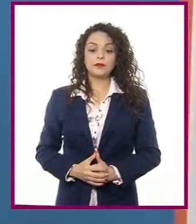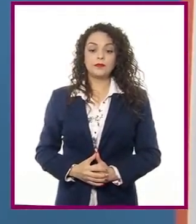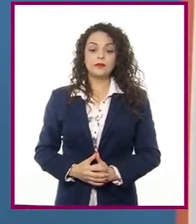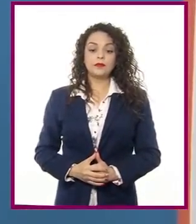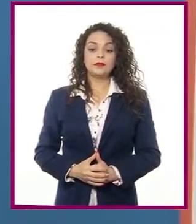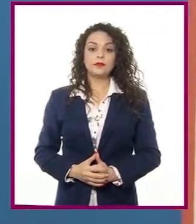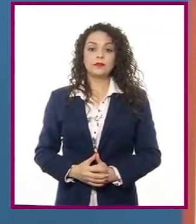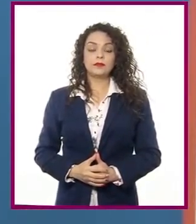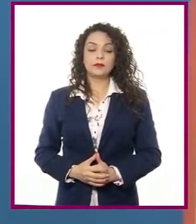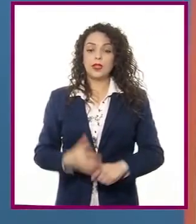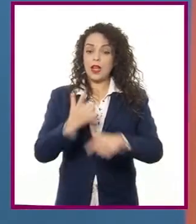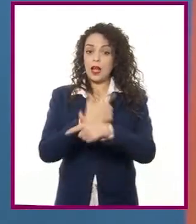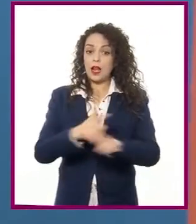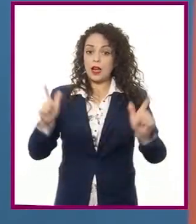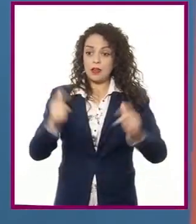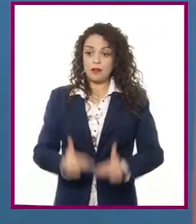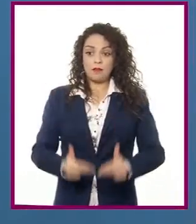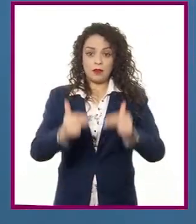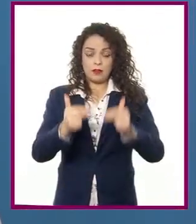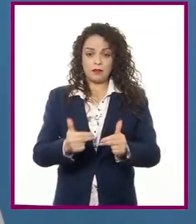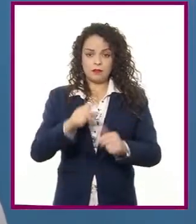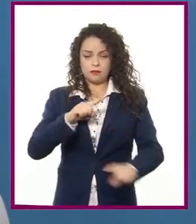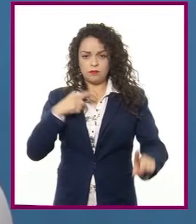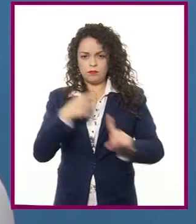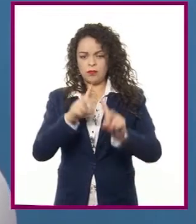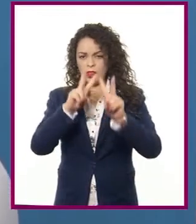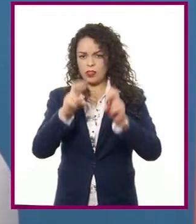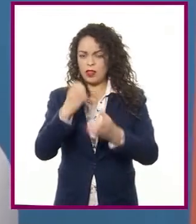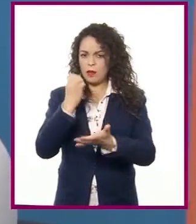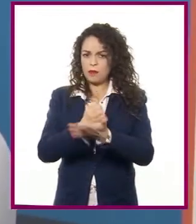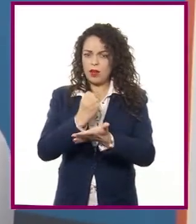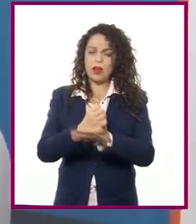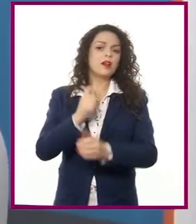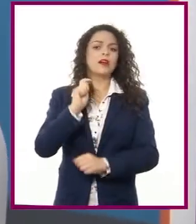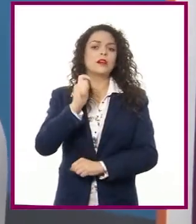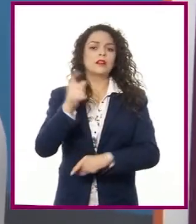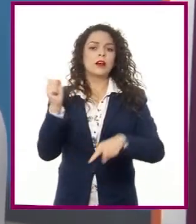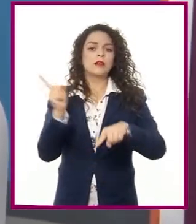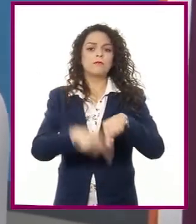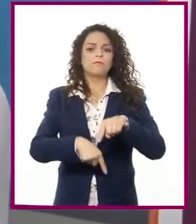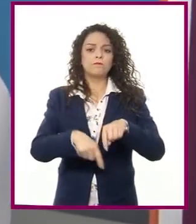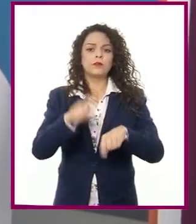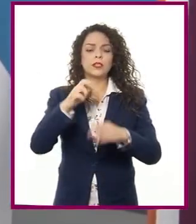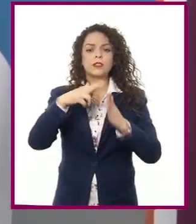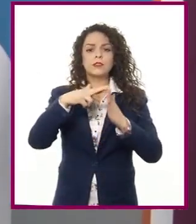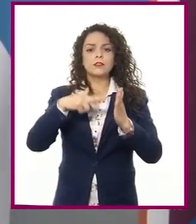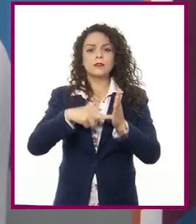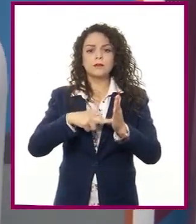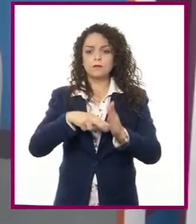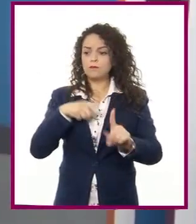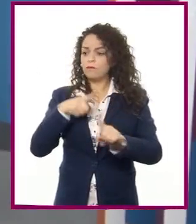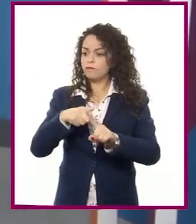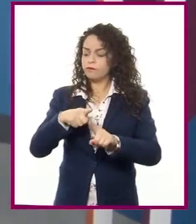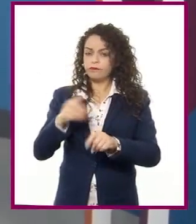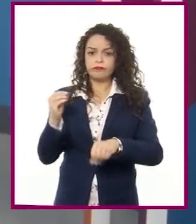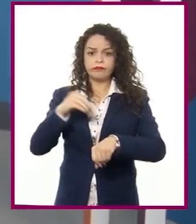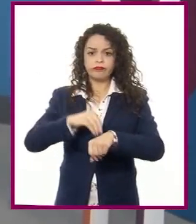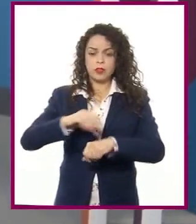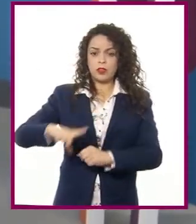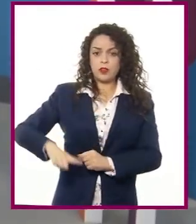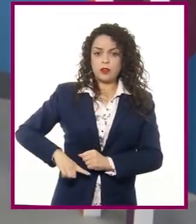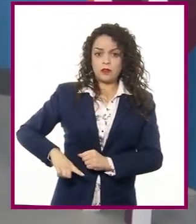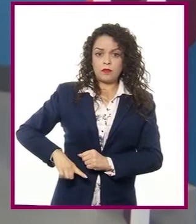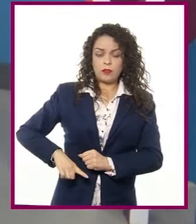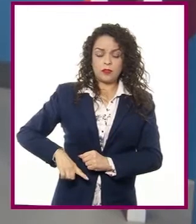el libre comercio como concepto económico supone la eliminación de reglamentos gubernamentales al comercio